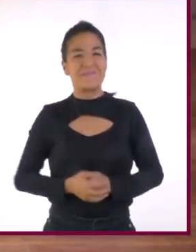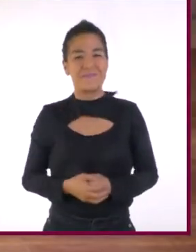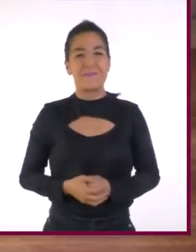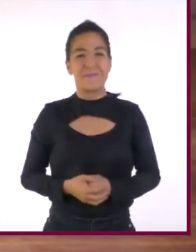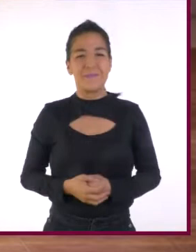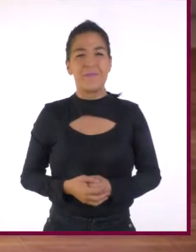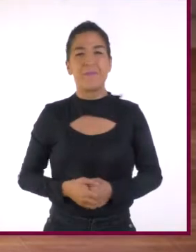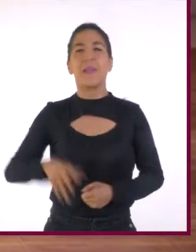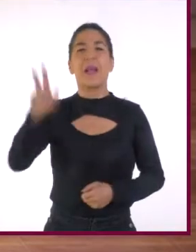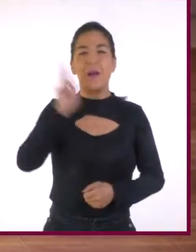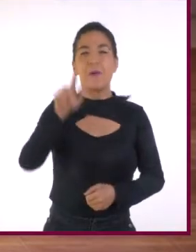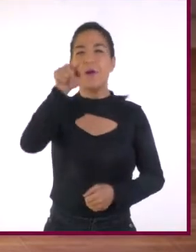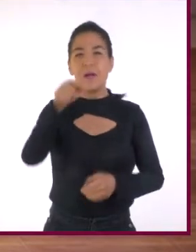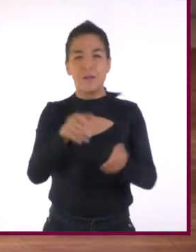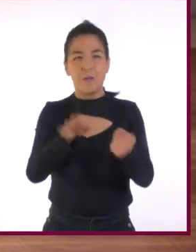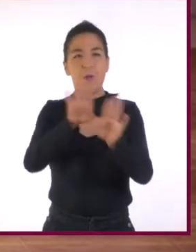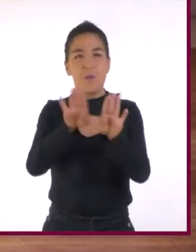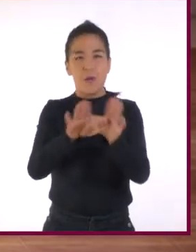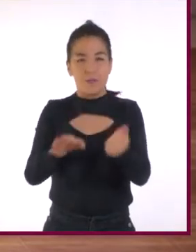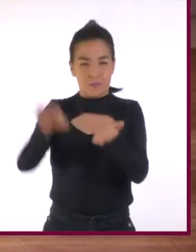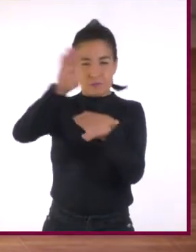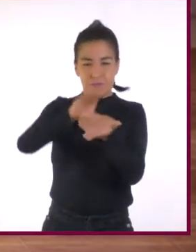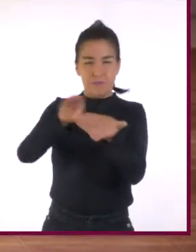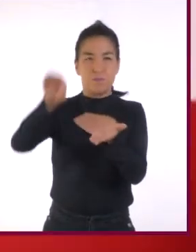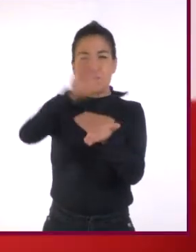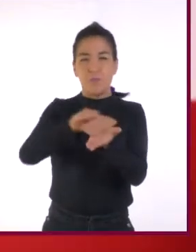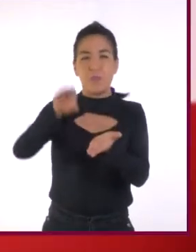¿eh? Oye, ¿y si intentamos apilar